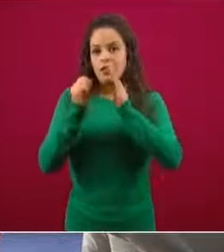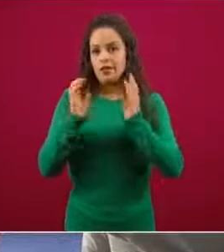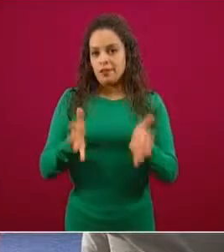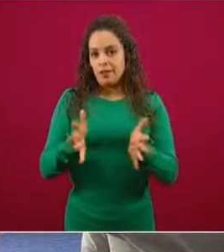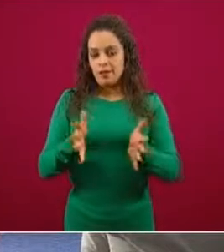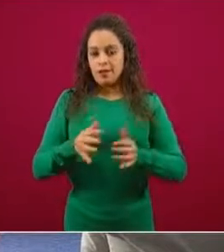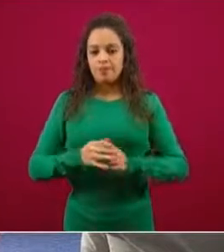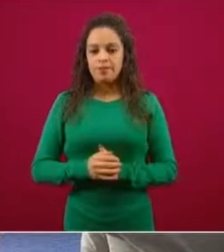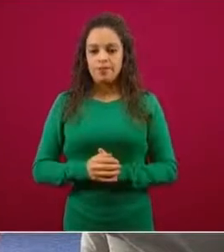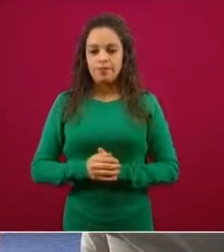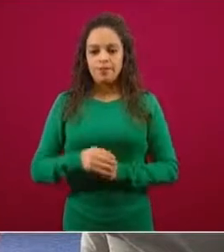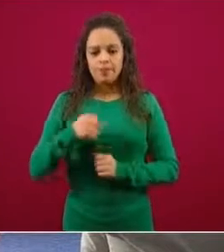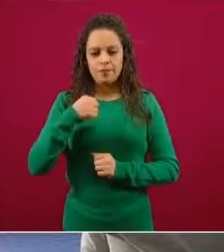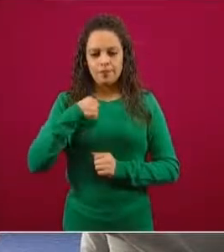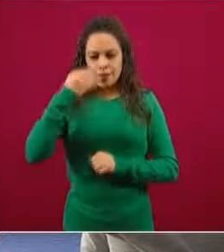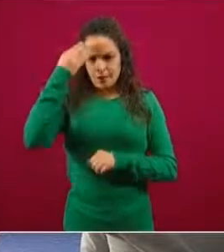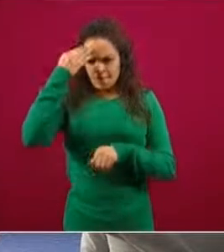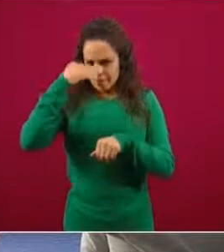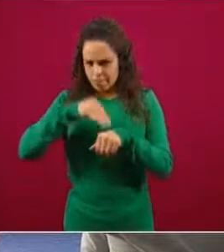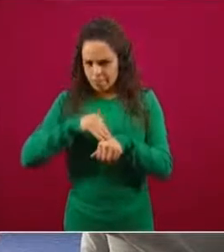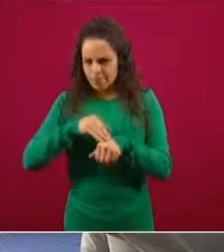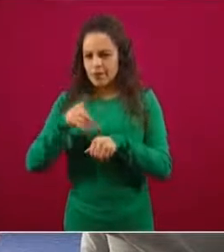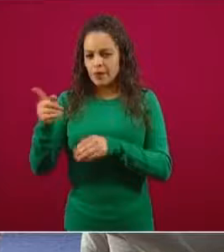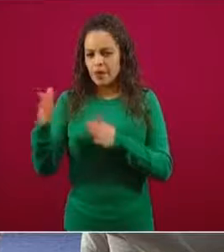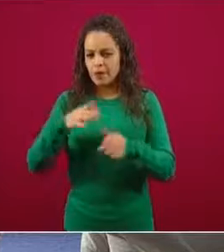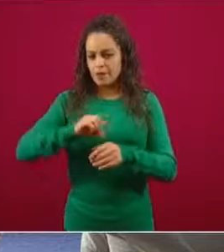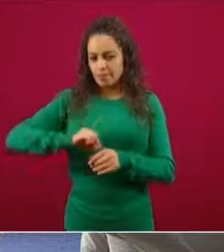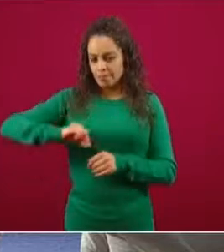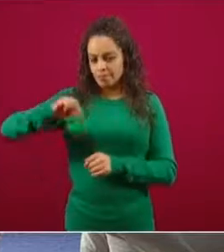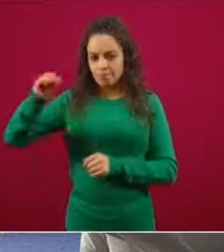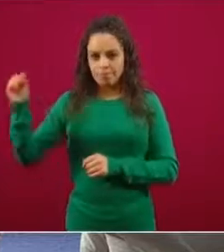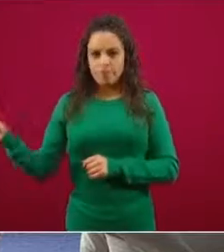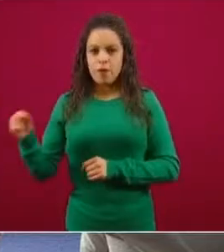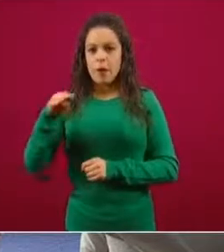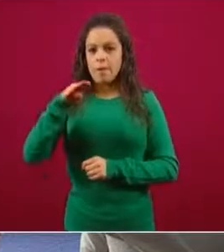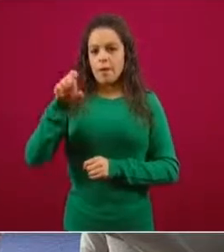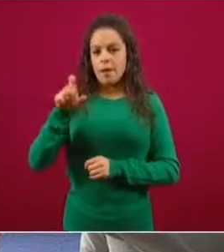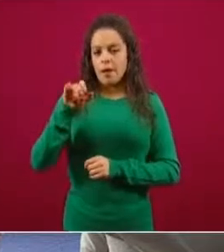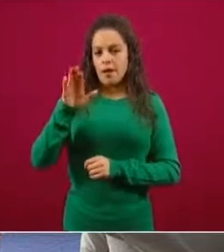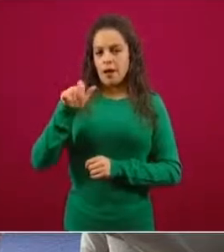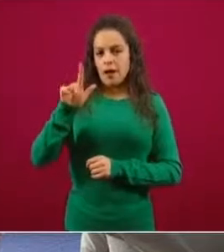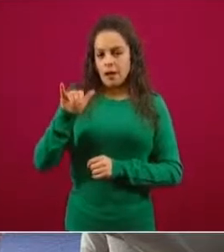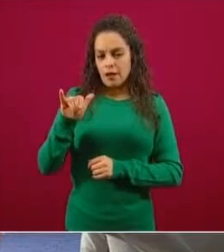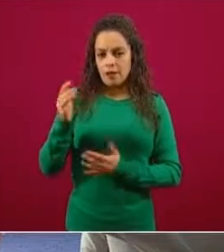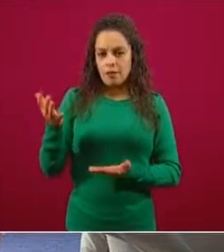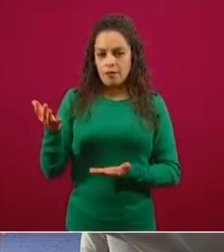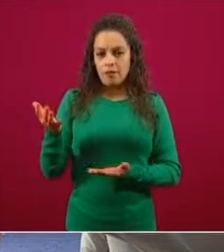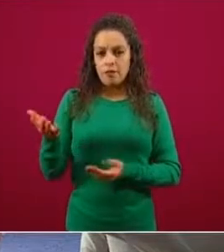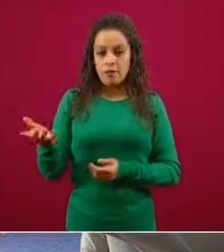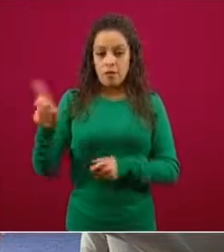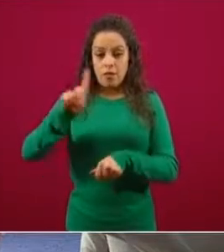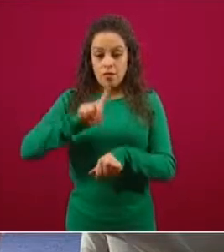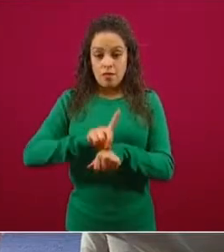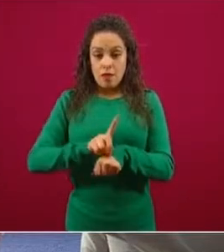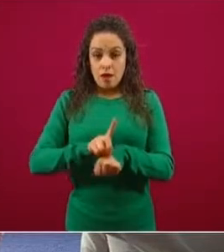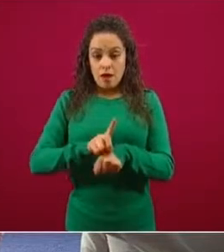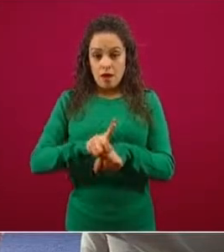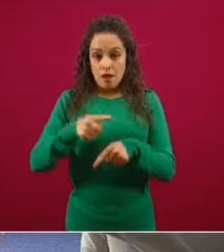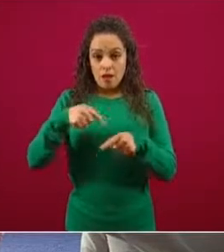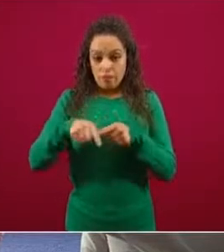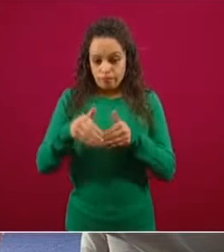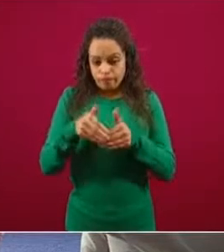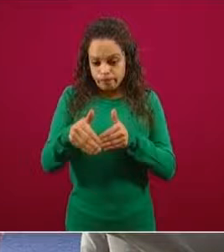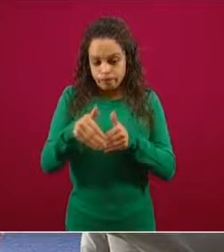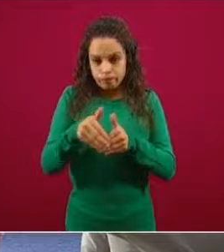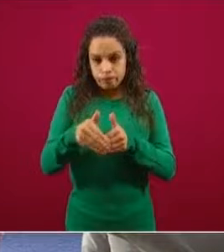la memoria, es Mexicali, que también estaría ya experimentando cerca de los primeros días de mayo, en los